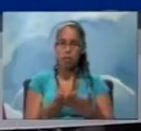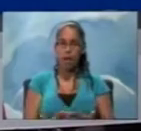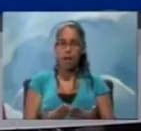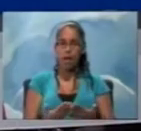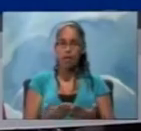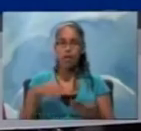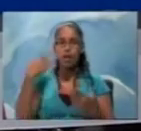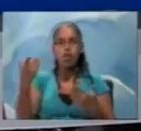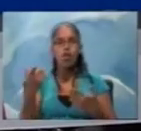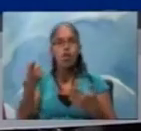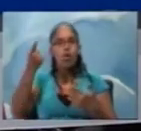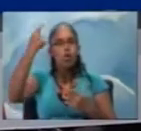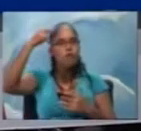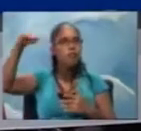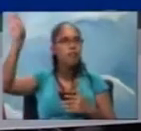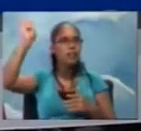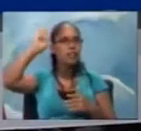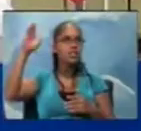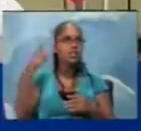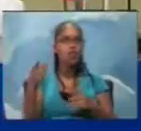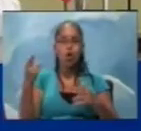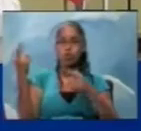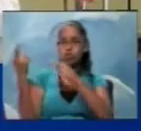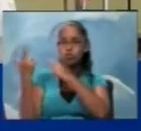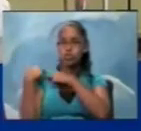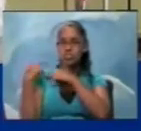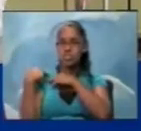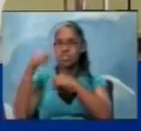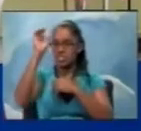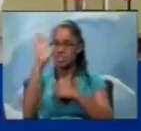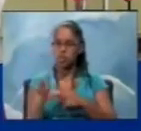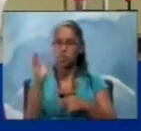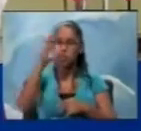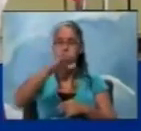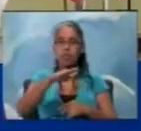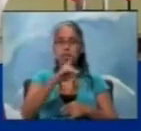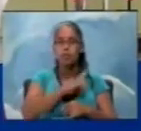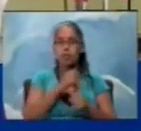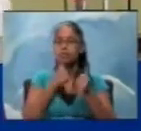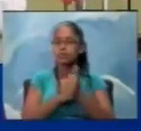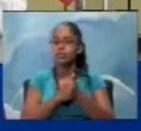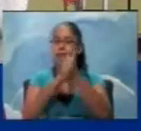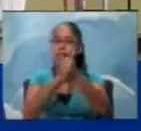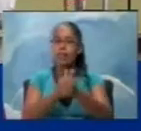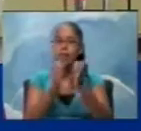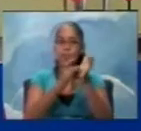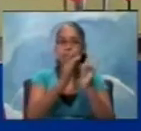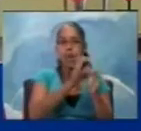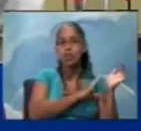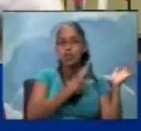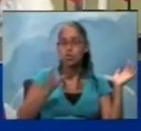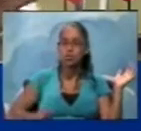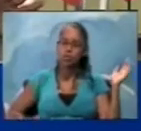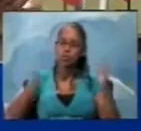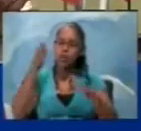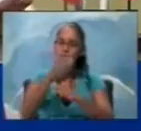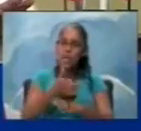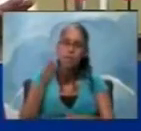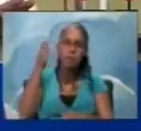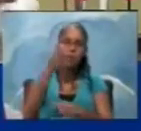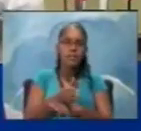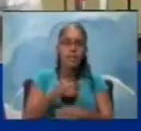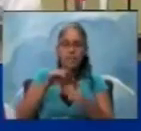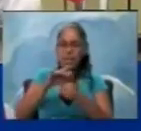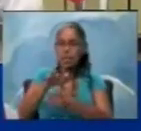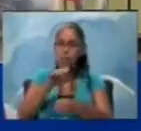Los fariseos, los sacerdotes, andaban detrás de él y metidos en la